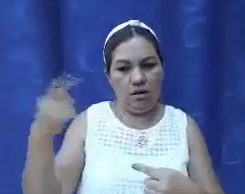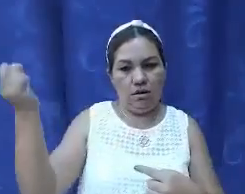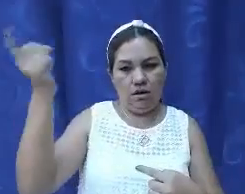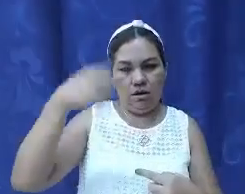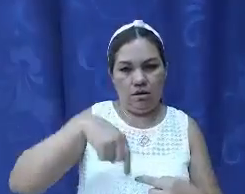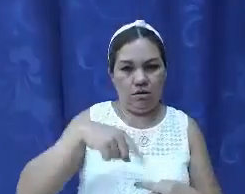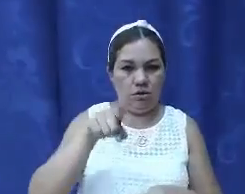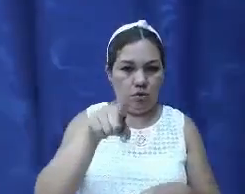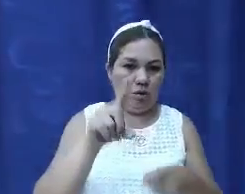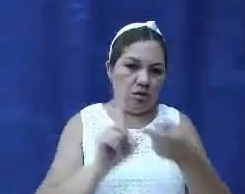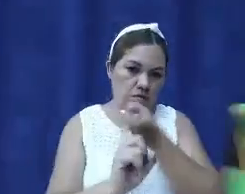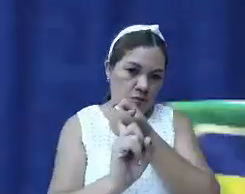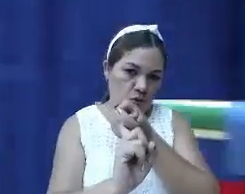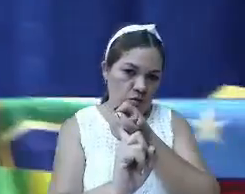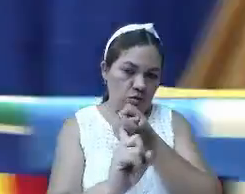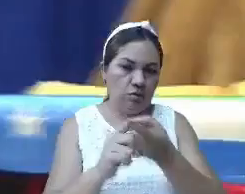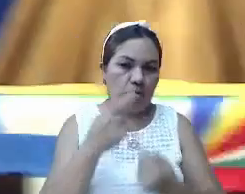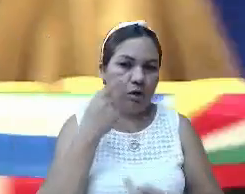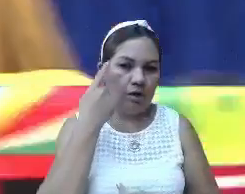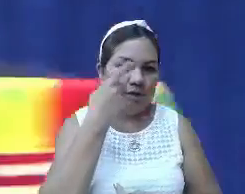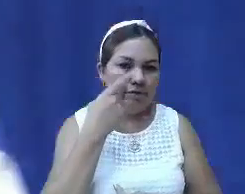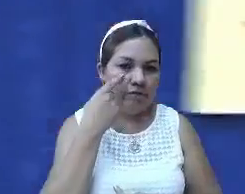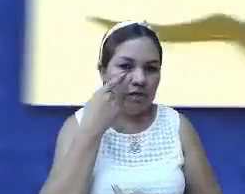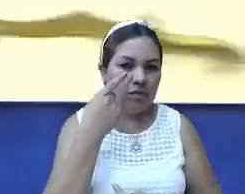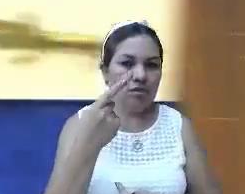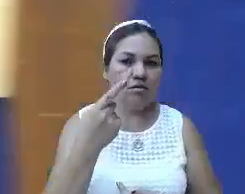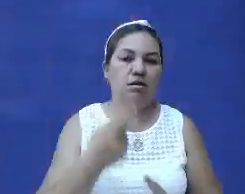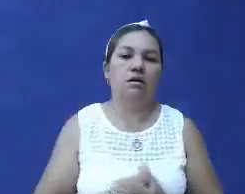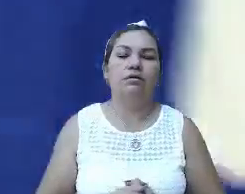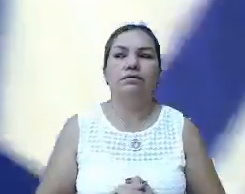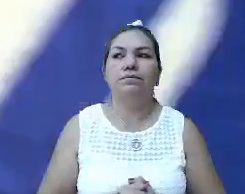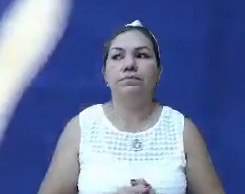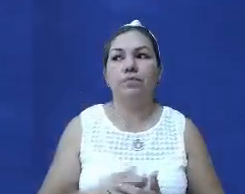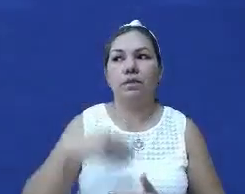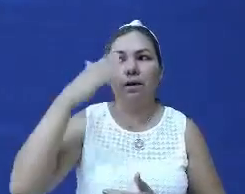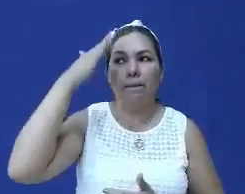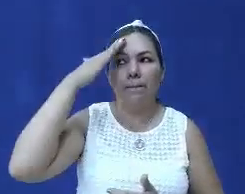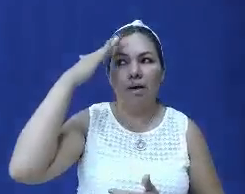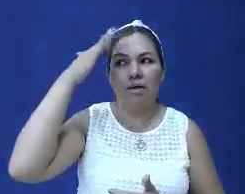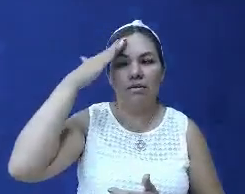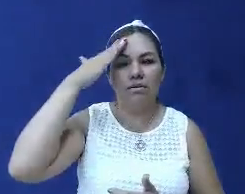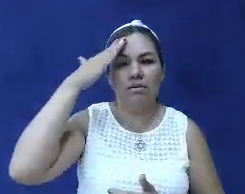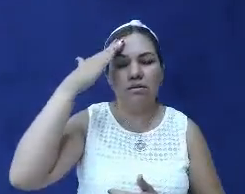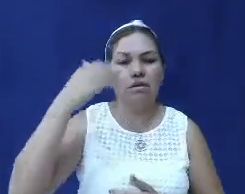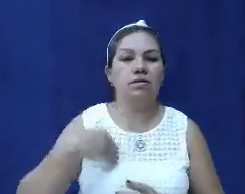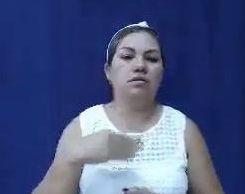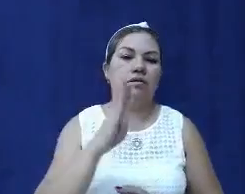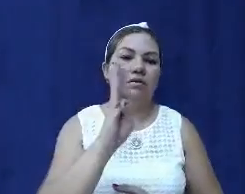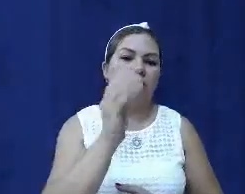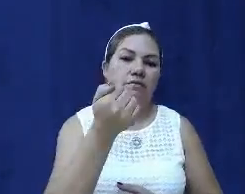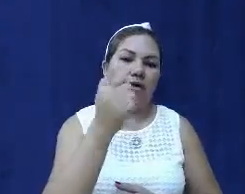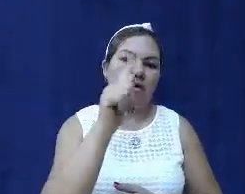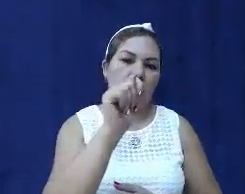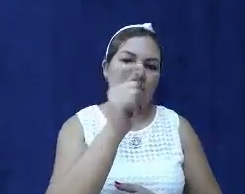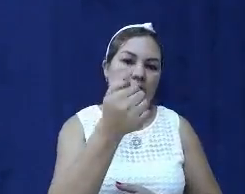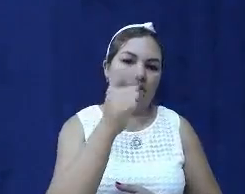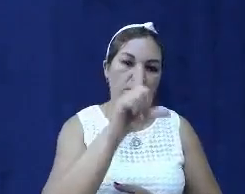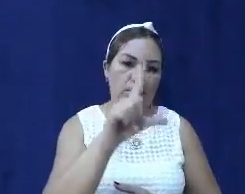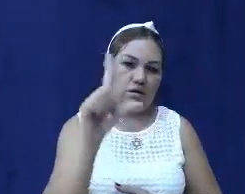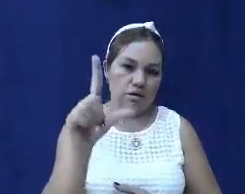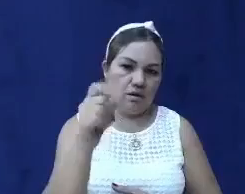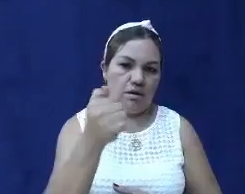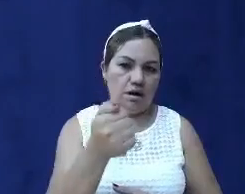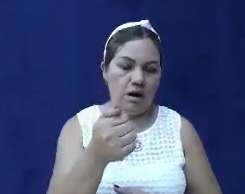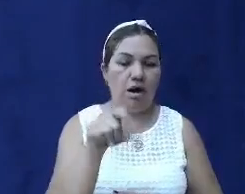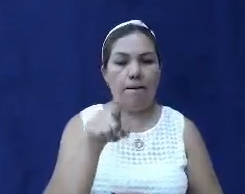la vista. Mírale a tu vecino y decirle: la mente es un campo de batalla. Ahí usted vence